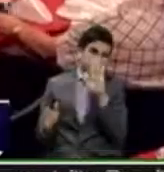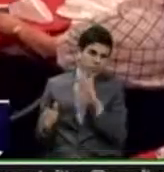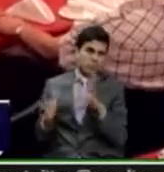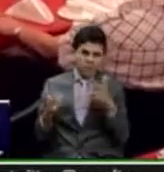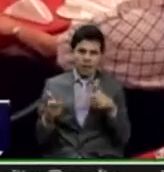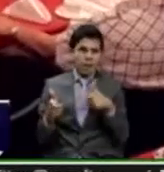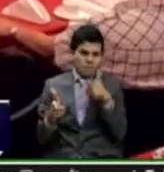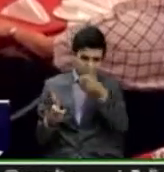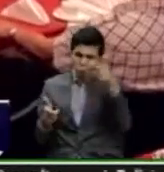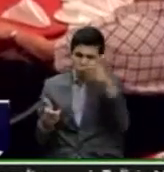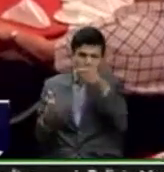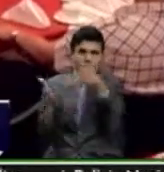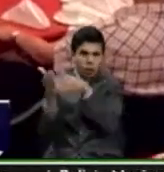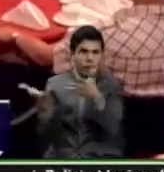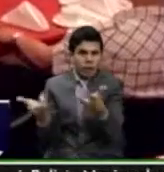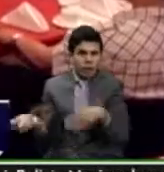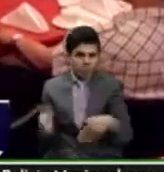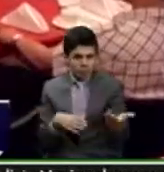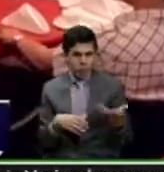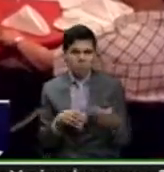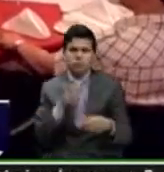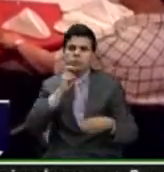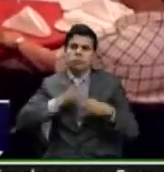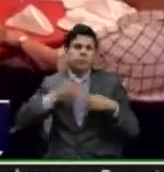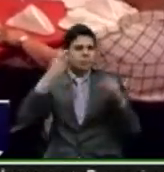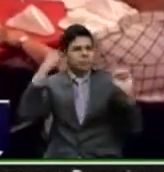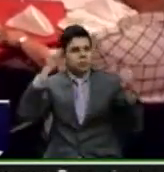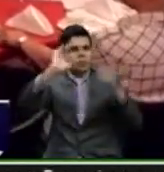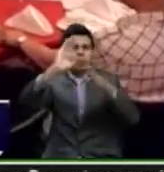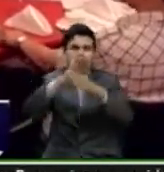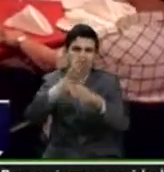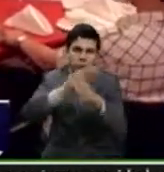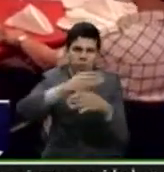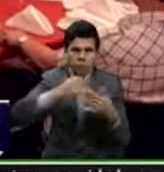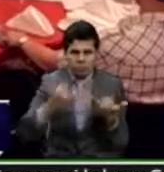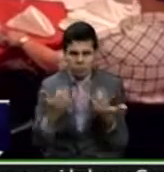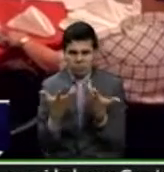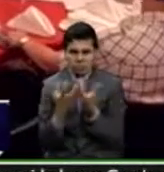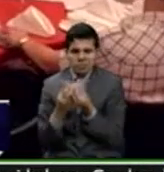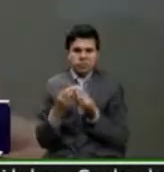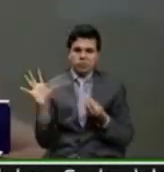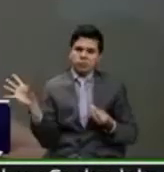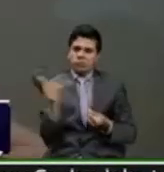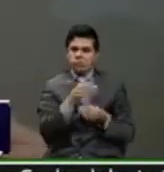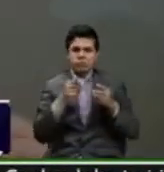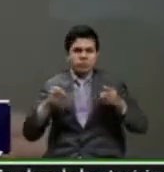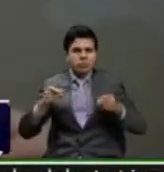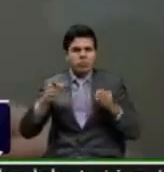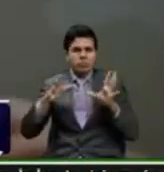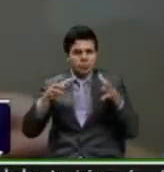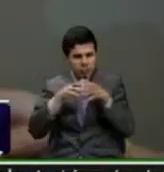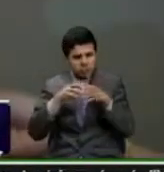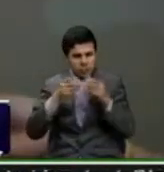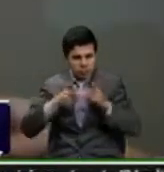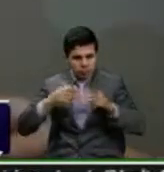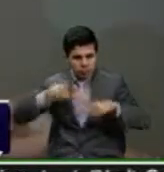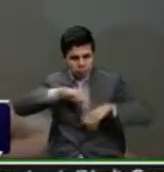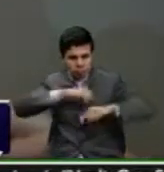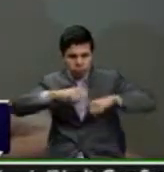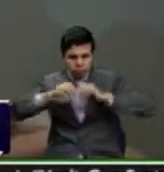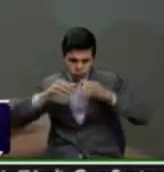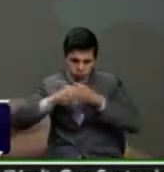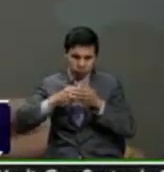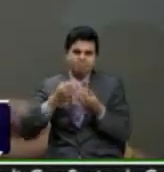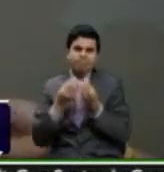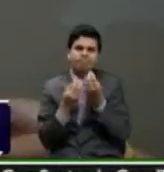de homicidio que hicieron con él, es una situación preocupante. En la red, casi todos los dirigentes de la red que hacemos parte de su conjunto